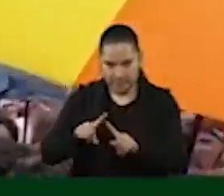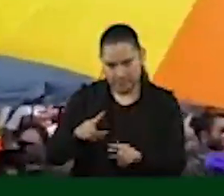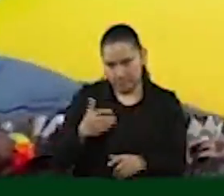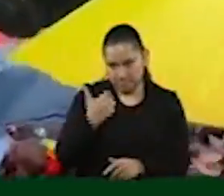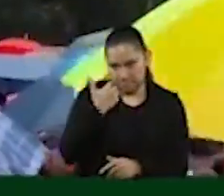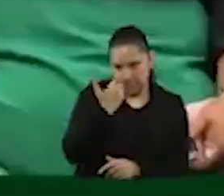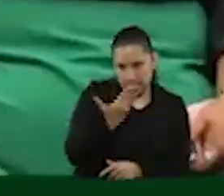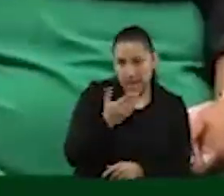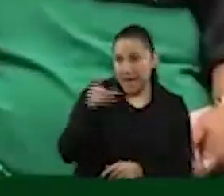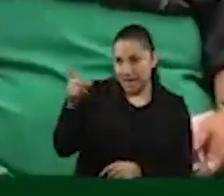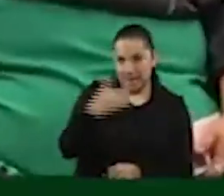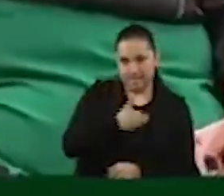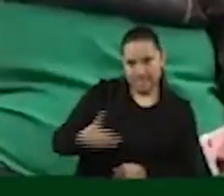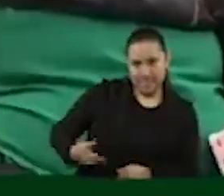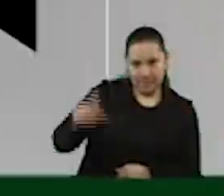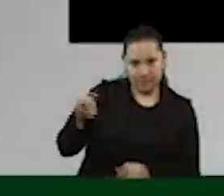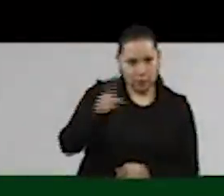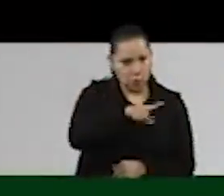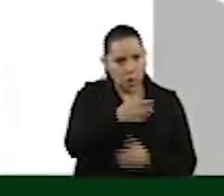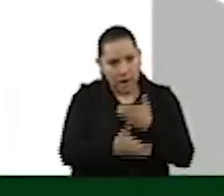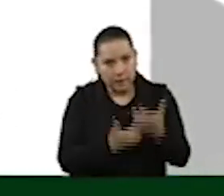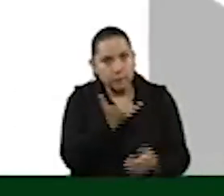del mandatario.